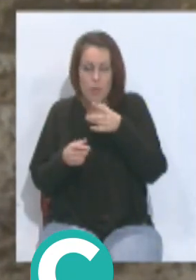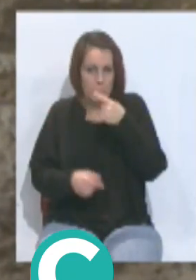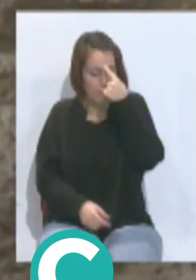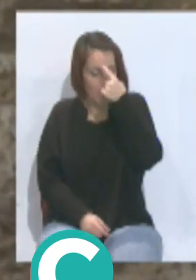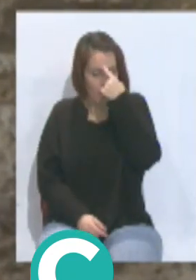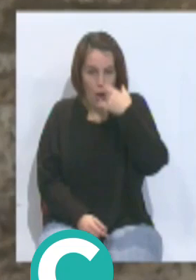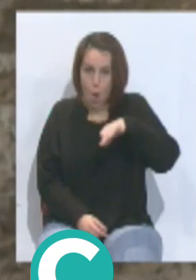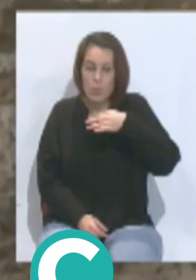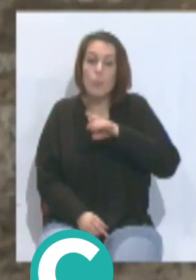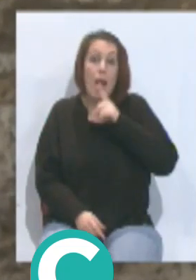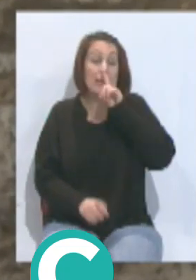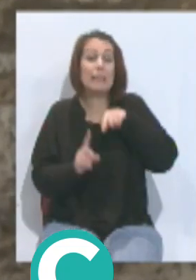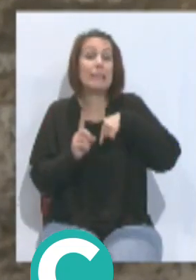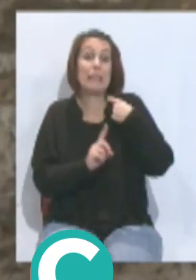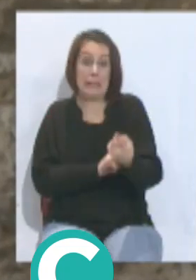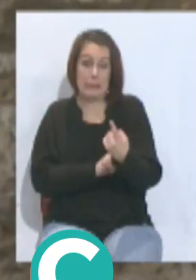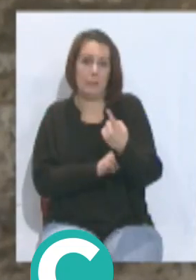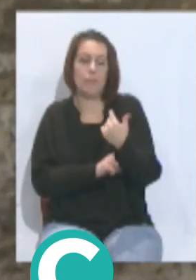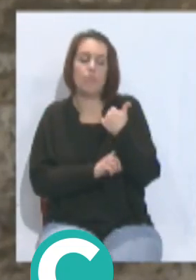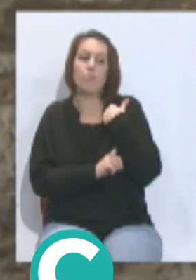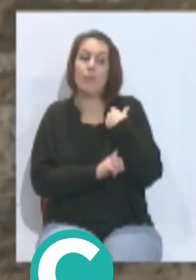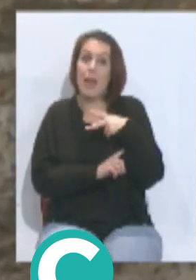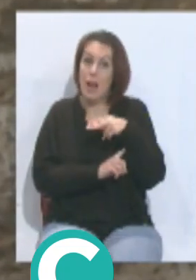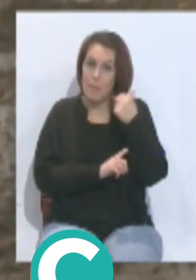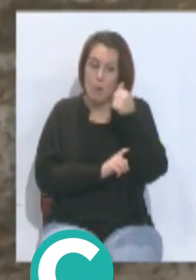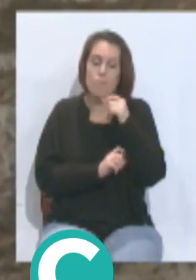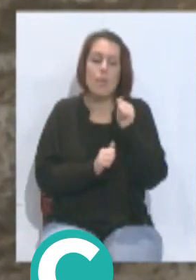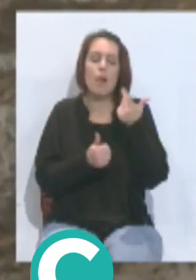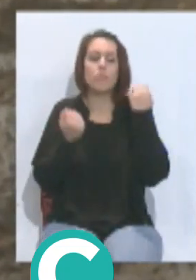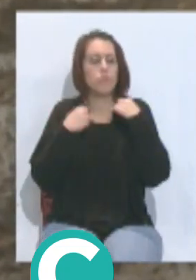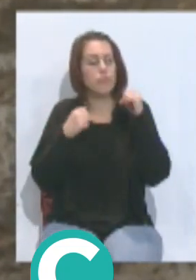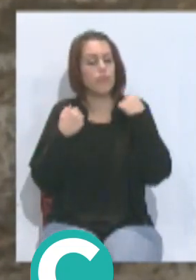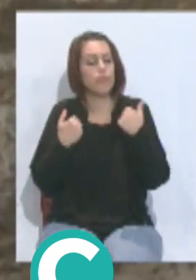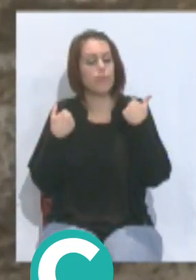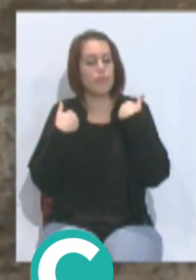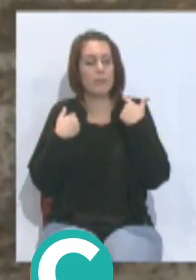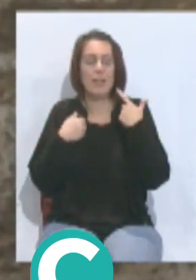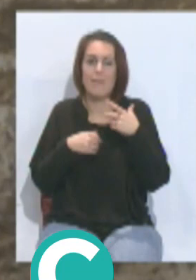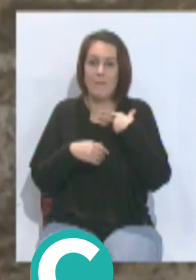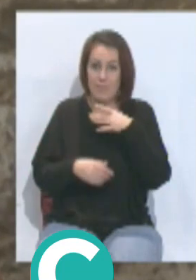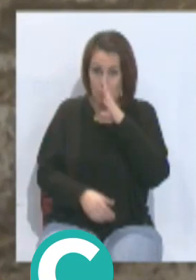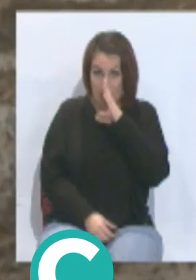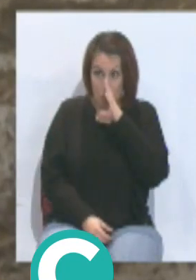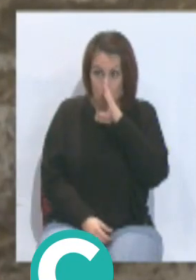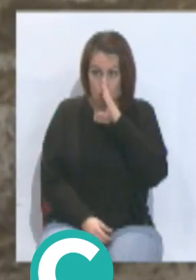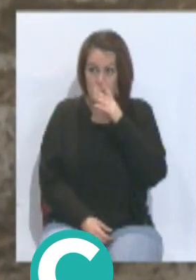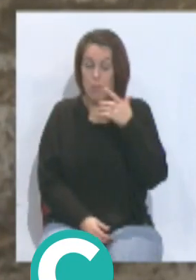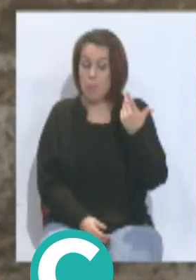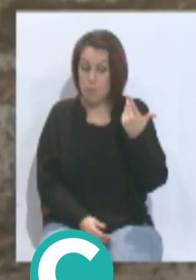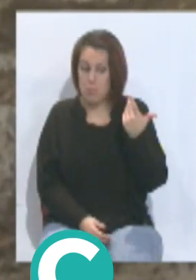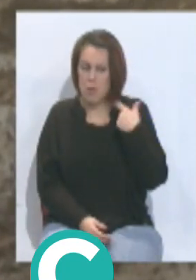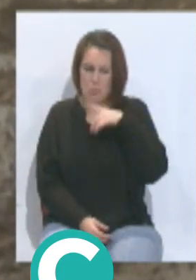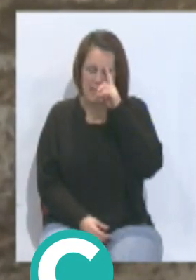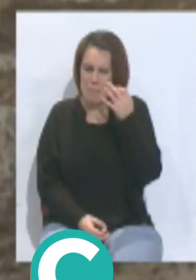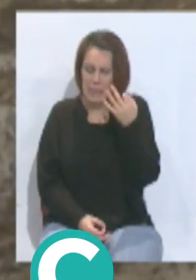sabía. Pero allá al año siguiente resulta que mi hermano me empieza a llevar los ensayos y me viene en febrero. Y total, que no sé